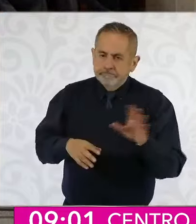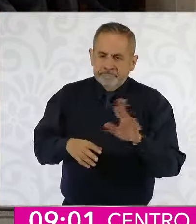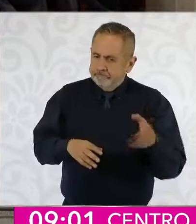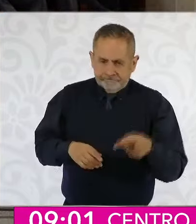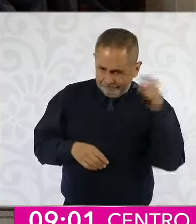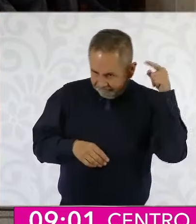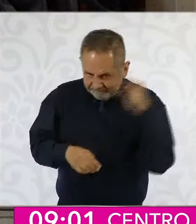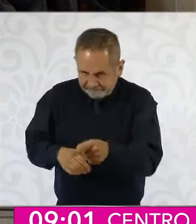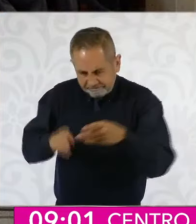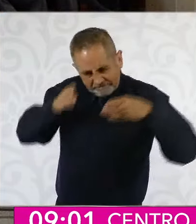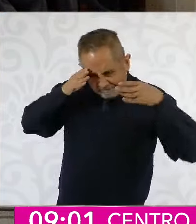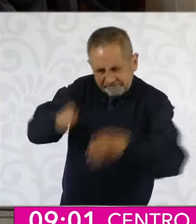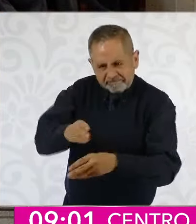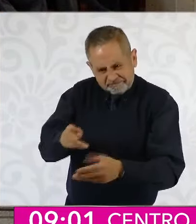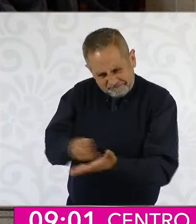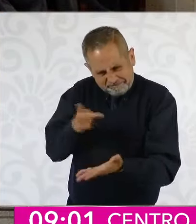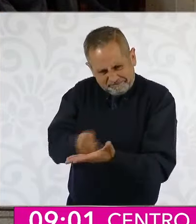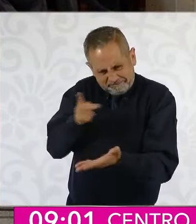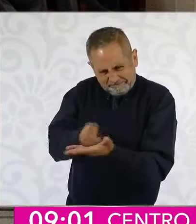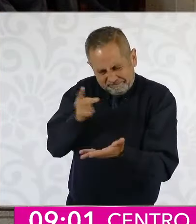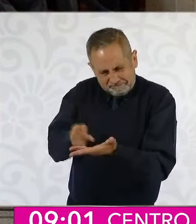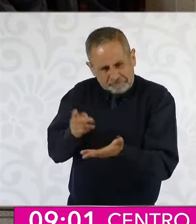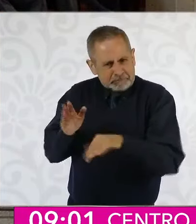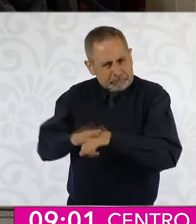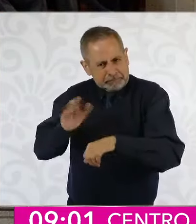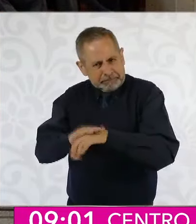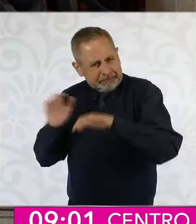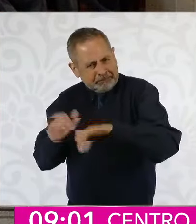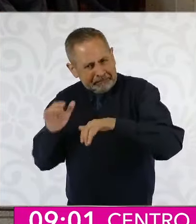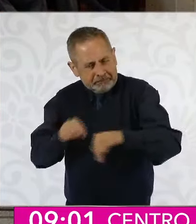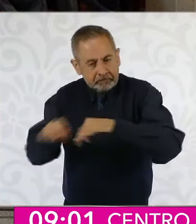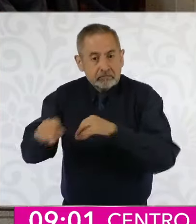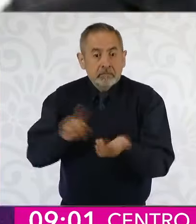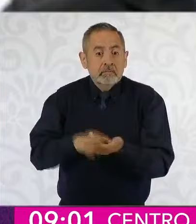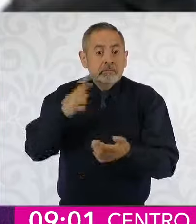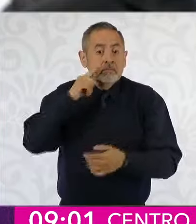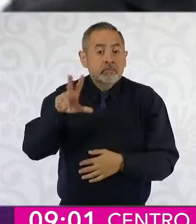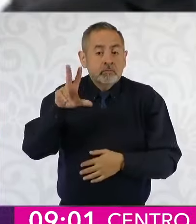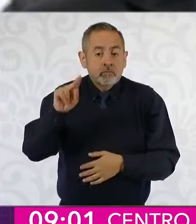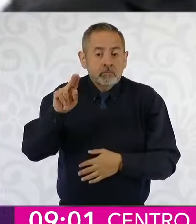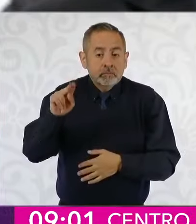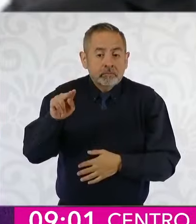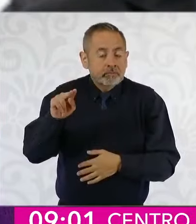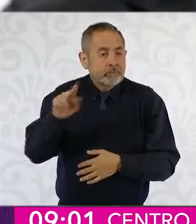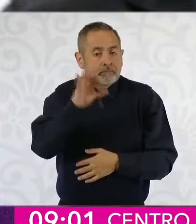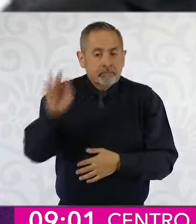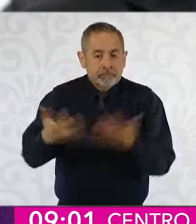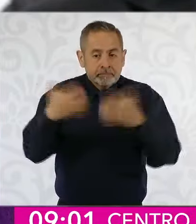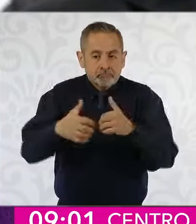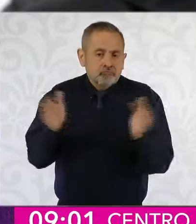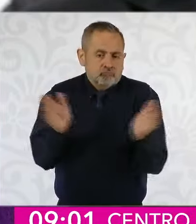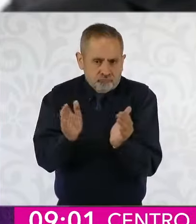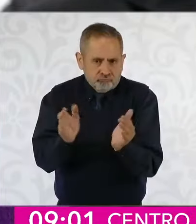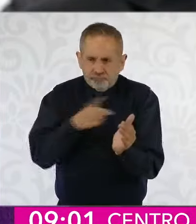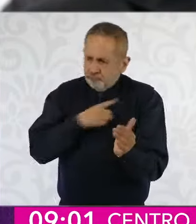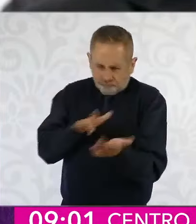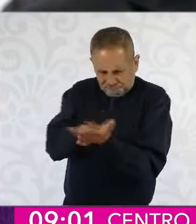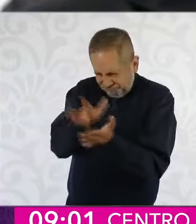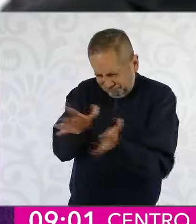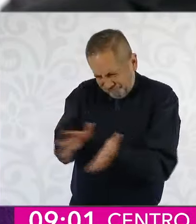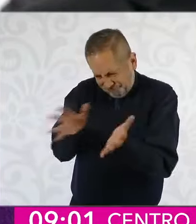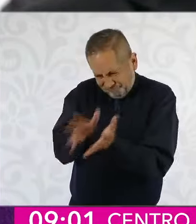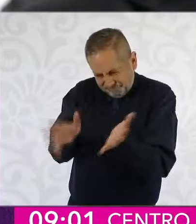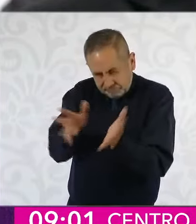una meta de recuperación de empleos porque además el 80% de esas empresas son micro. Y pues desde luego tenemos un